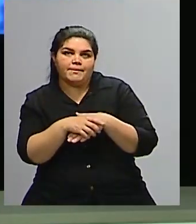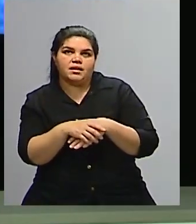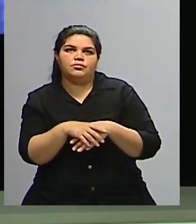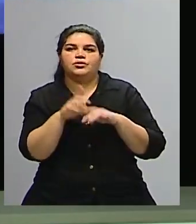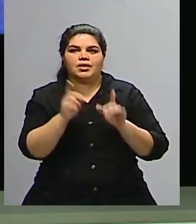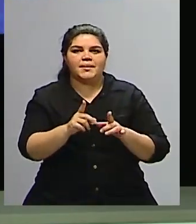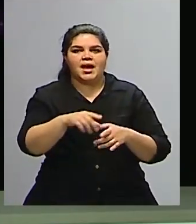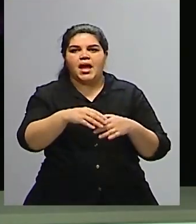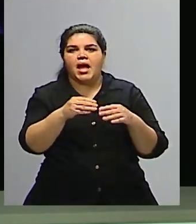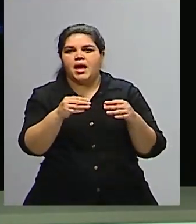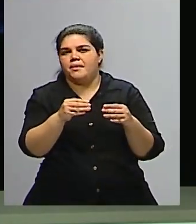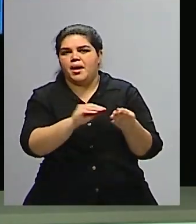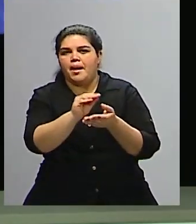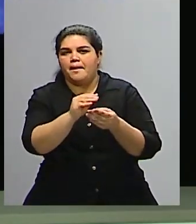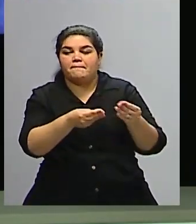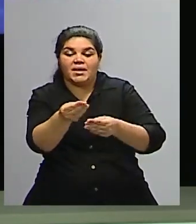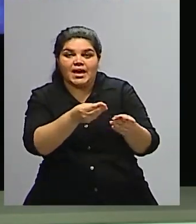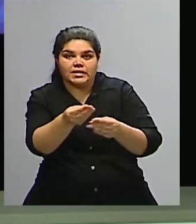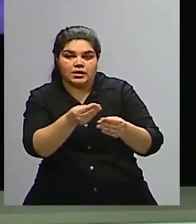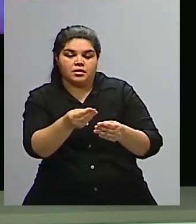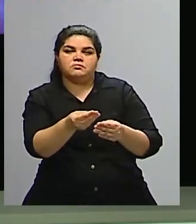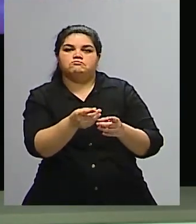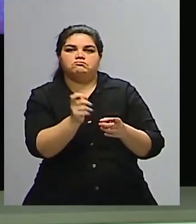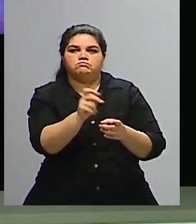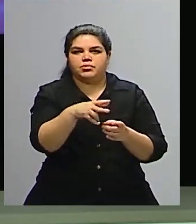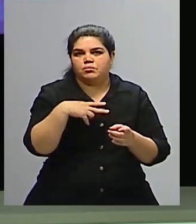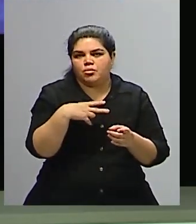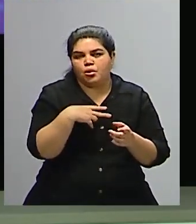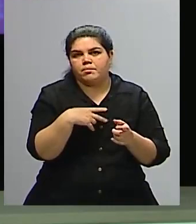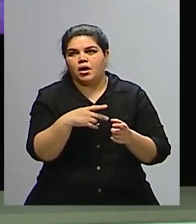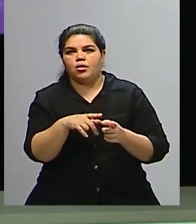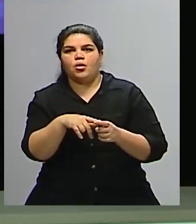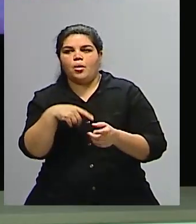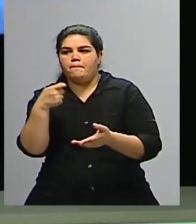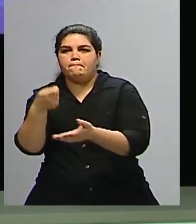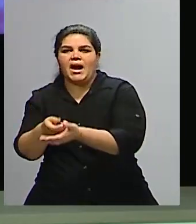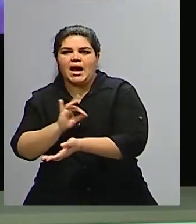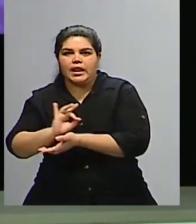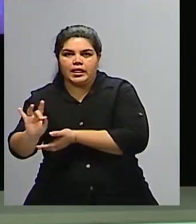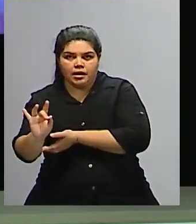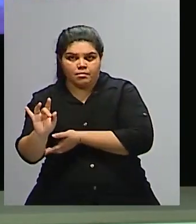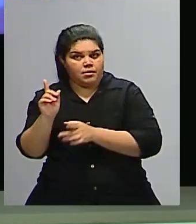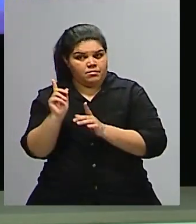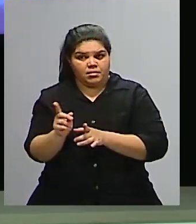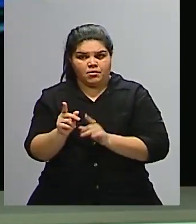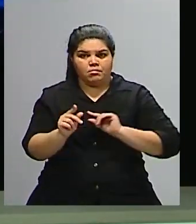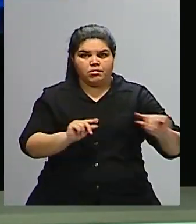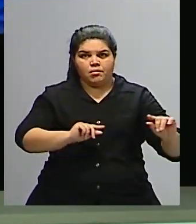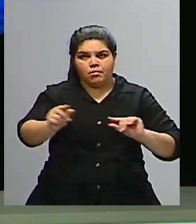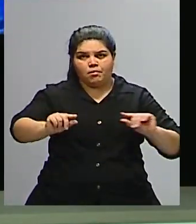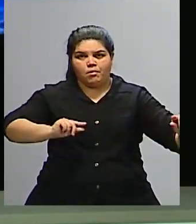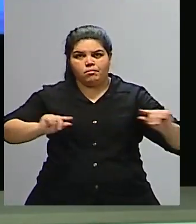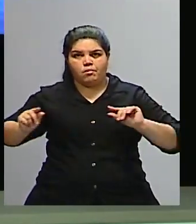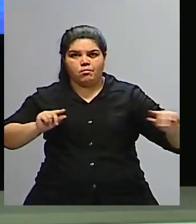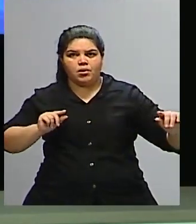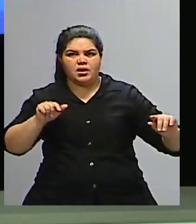propia, no es lo mismo recibir algo que no se pidió y pagar lo que no se debe. Entonces este proceso interno en cabeza de distintos funcionarios, y ese proceso